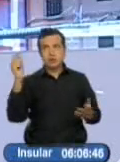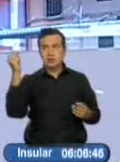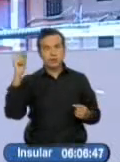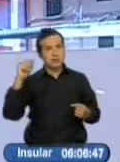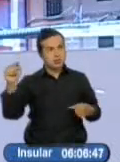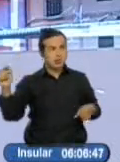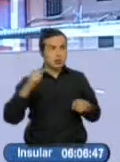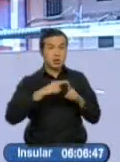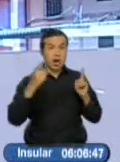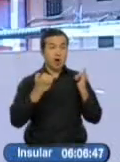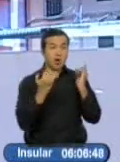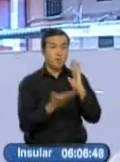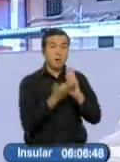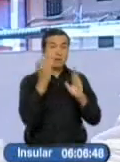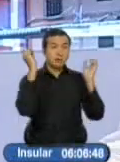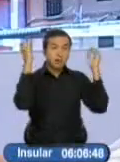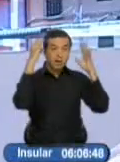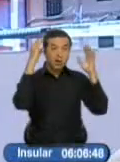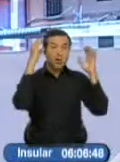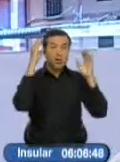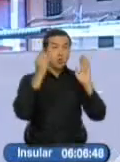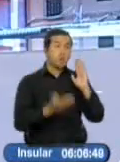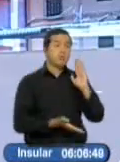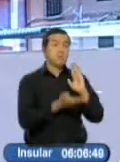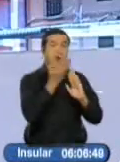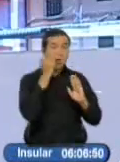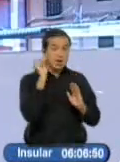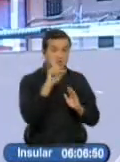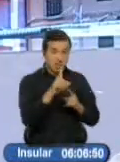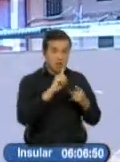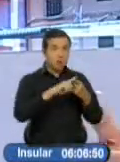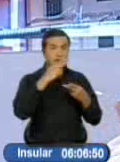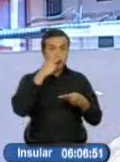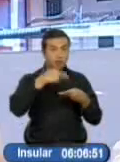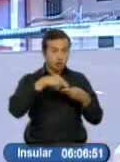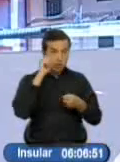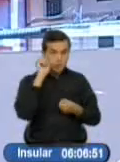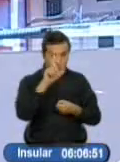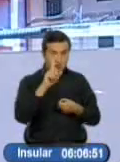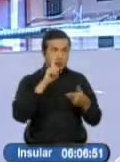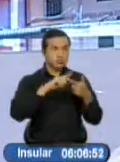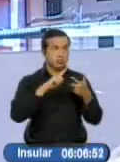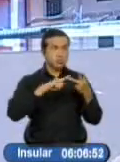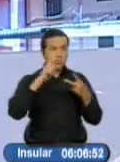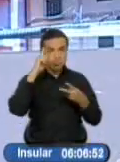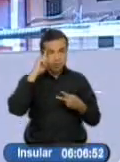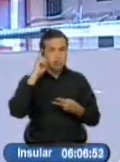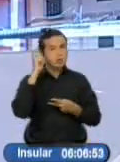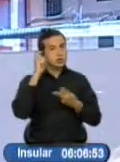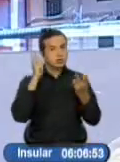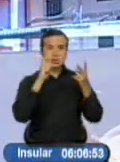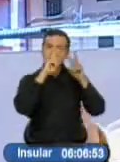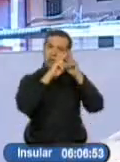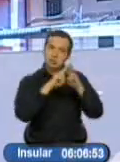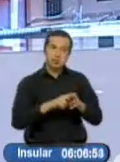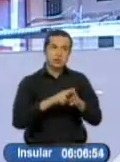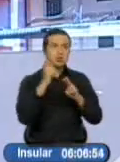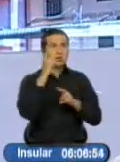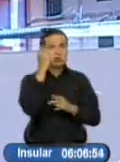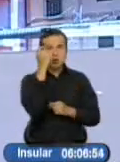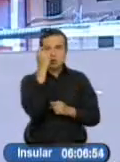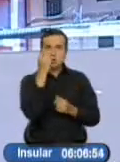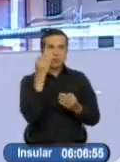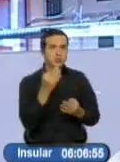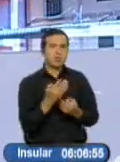hemos incrementado los costos de energía eléctrica, hemos incrementado los costos de combustible, son temas que el gobierno actual los tiene que revisar, tiene que haber un precio